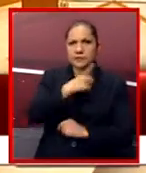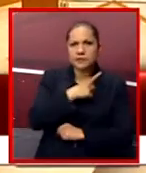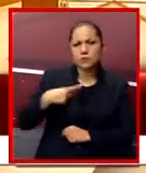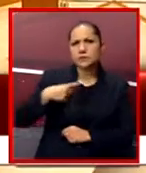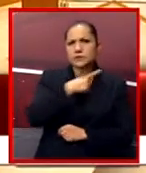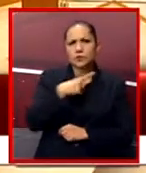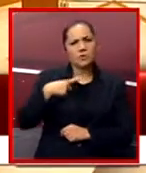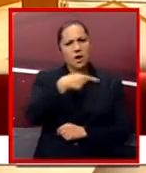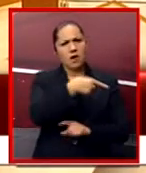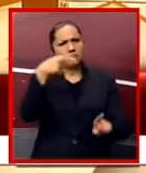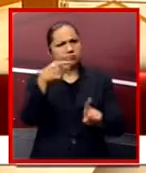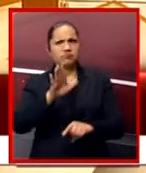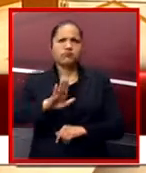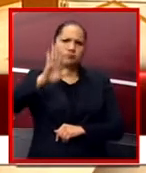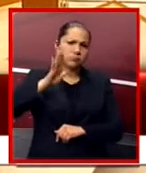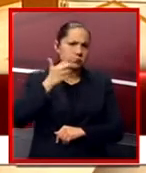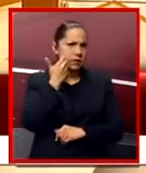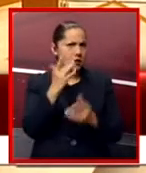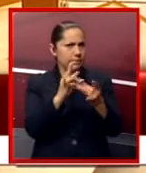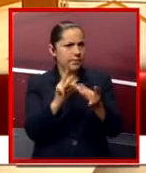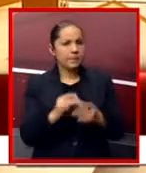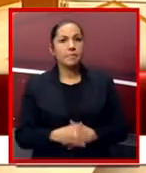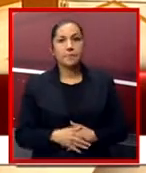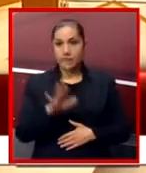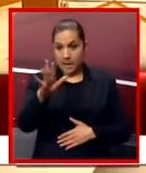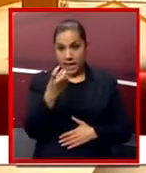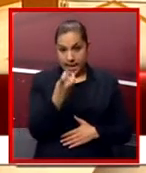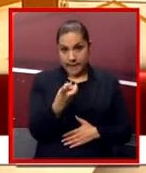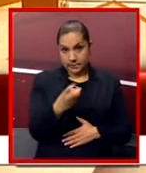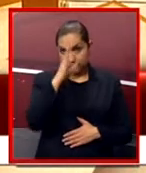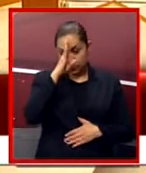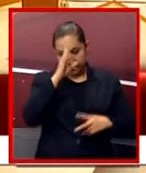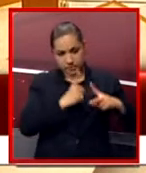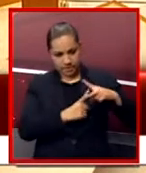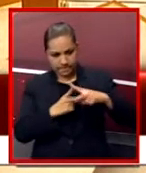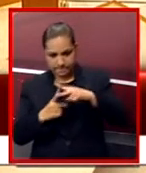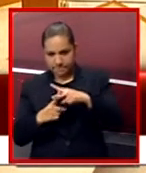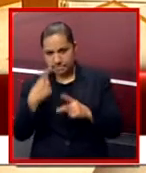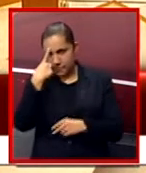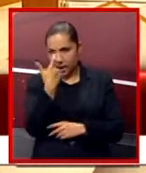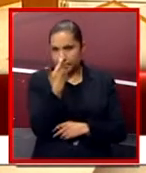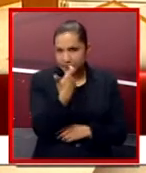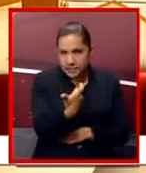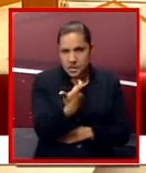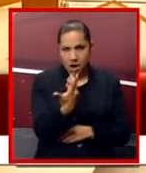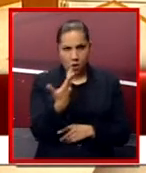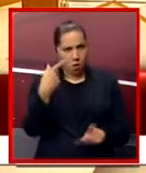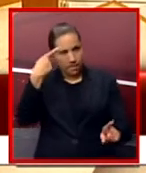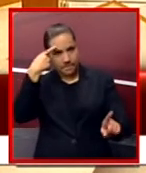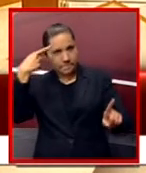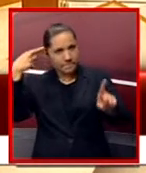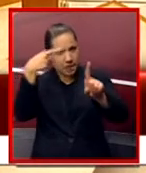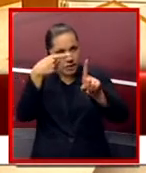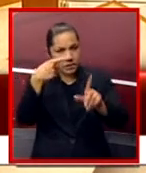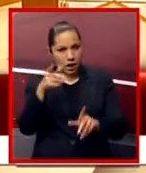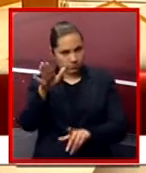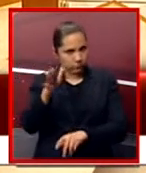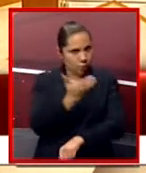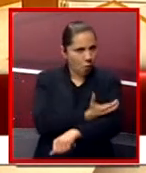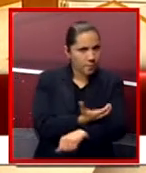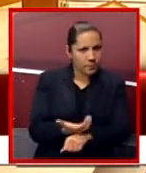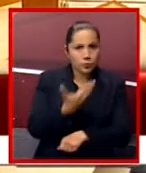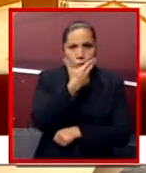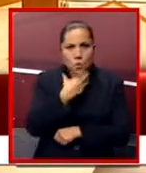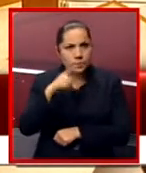Si estas metas de tipo de cambio, compañeras senadoras, compañeros senadores, si estas metas también